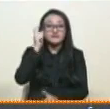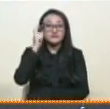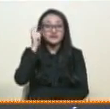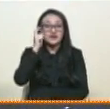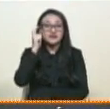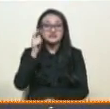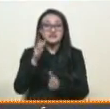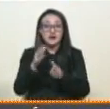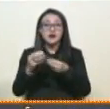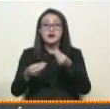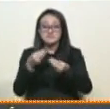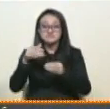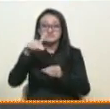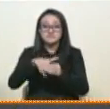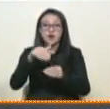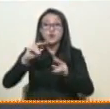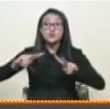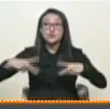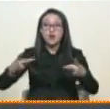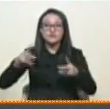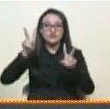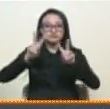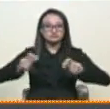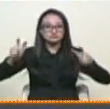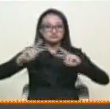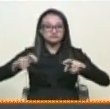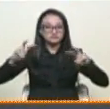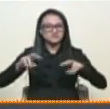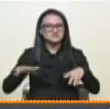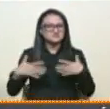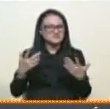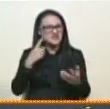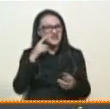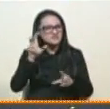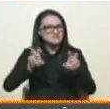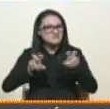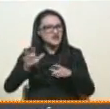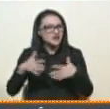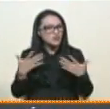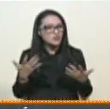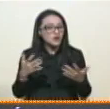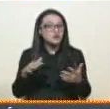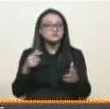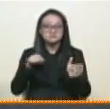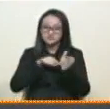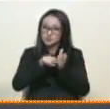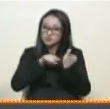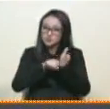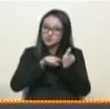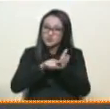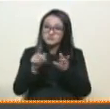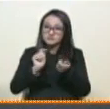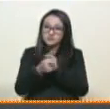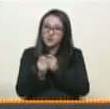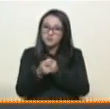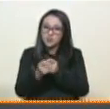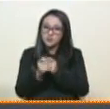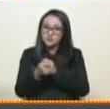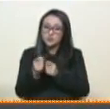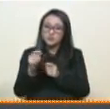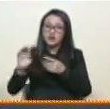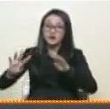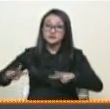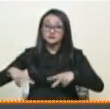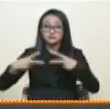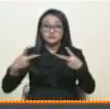en la que se está produciendo la nueva auditoría. Entonces, ¿qué se verifica? Se verifica que todos los ingresos, las modificaciones, las actualizaciones